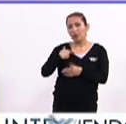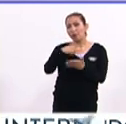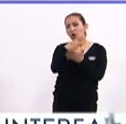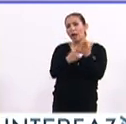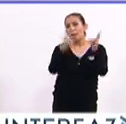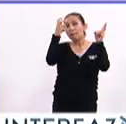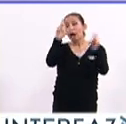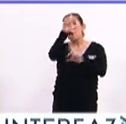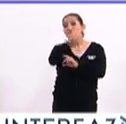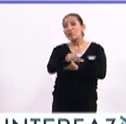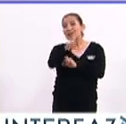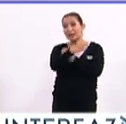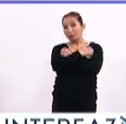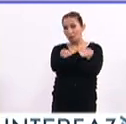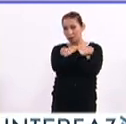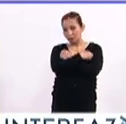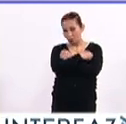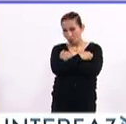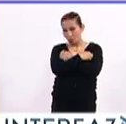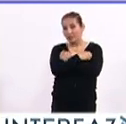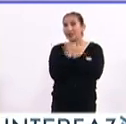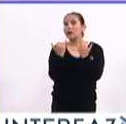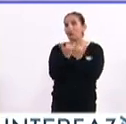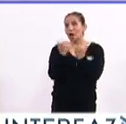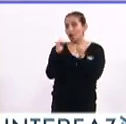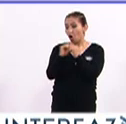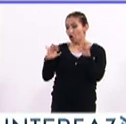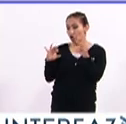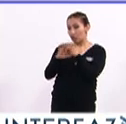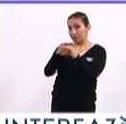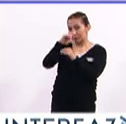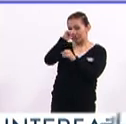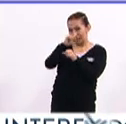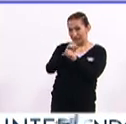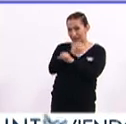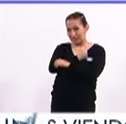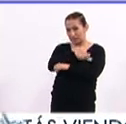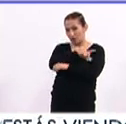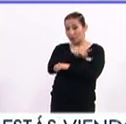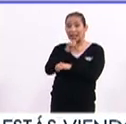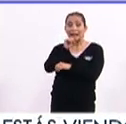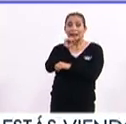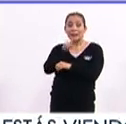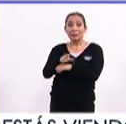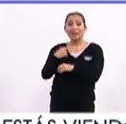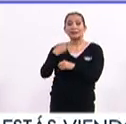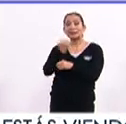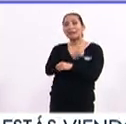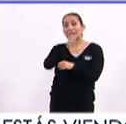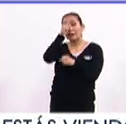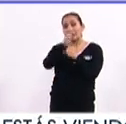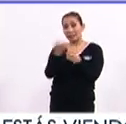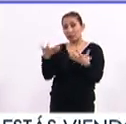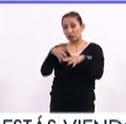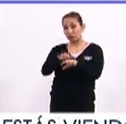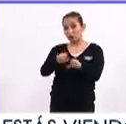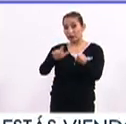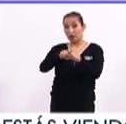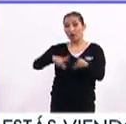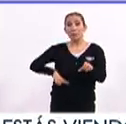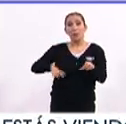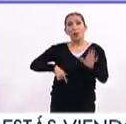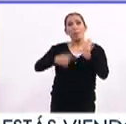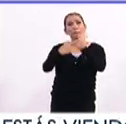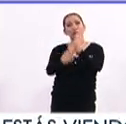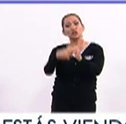programa Lunes por la Educación. De igual forma, en coordinación con la Secretaría de Salud y la Secretaría de Inclusión y Bienestar Social, el gobierno